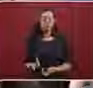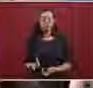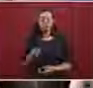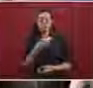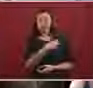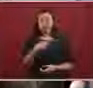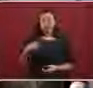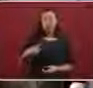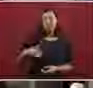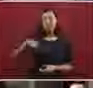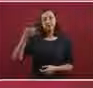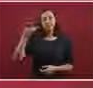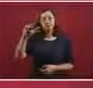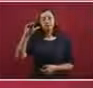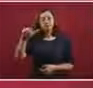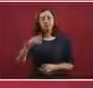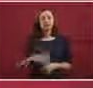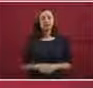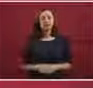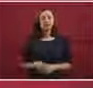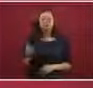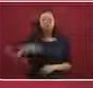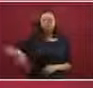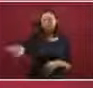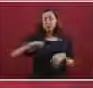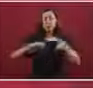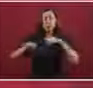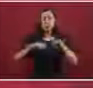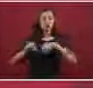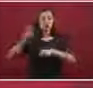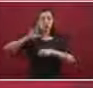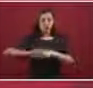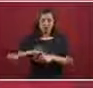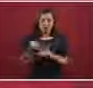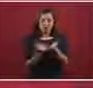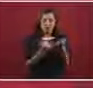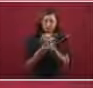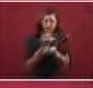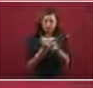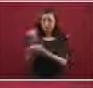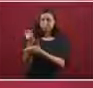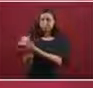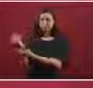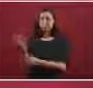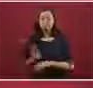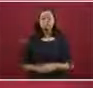sindicatos para que sean los trabajadores los que decidan, que